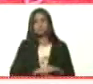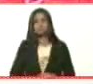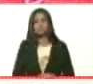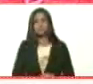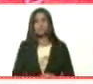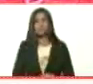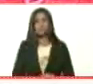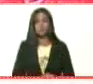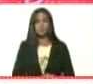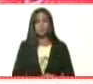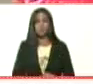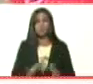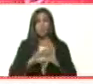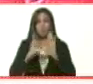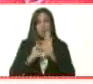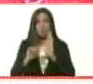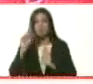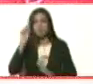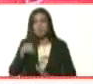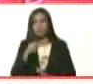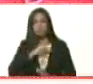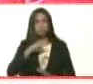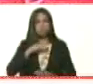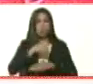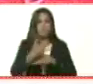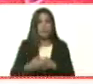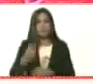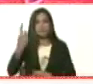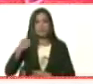constituyente. Nosotros tenemos un plan